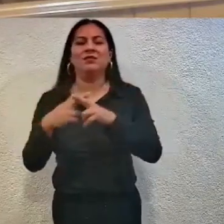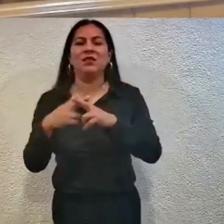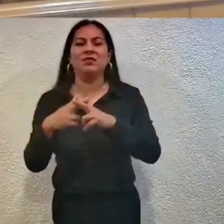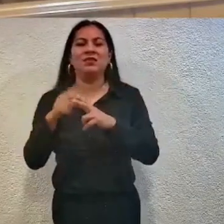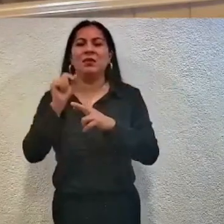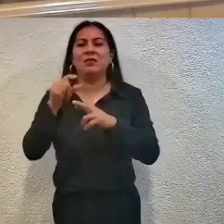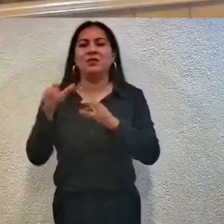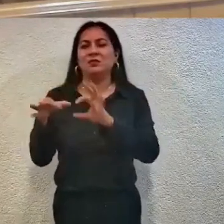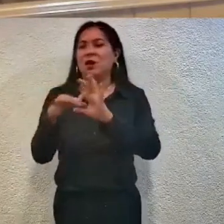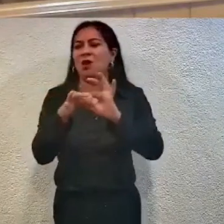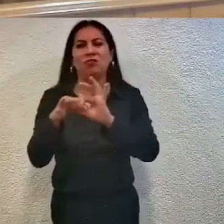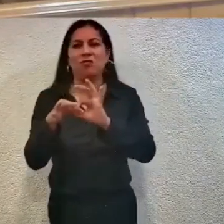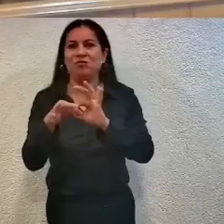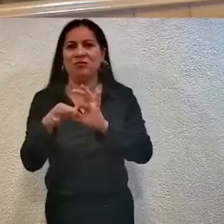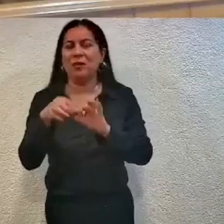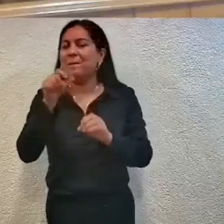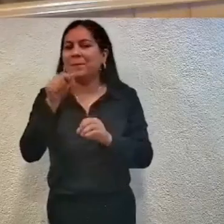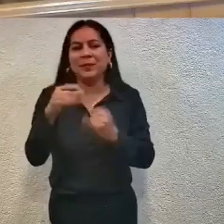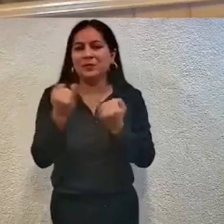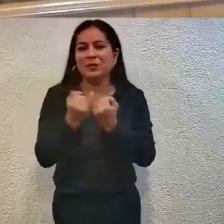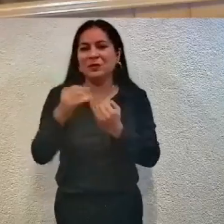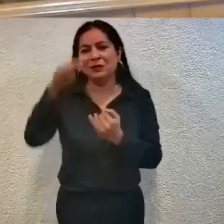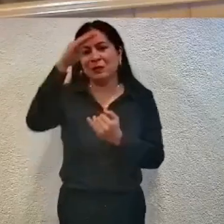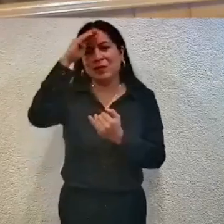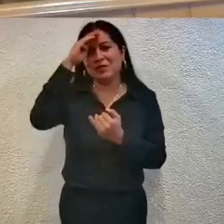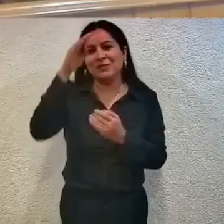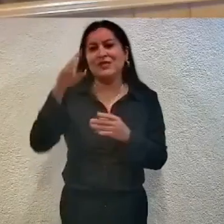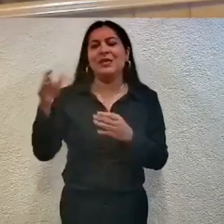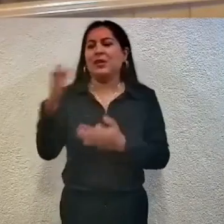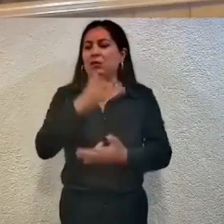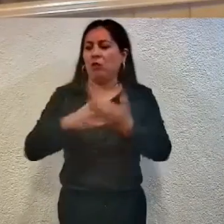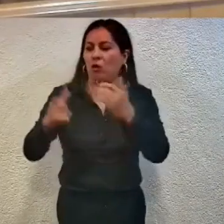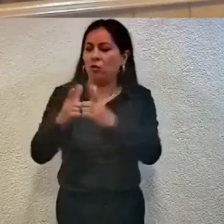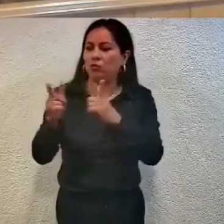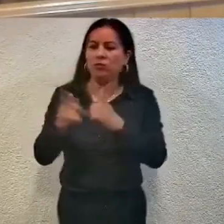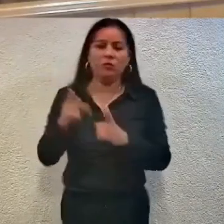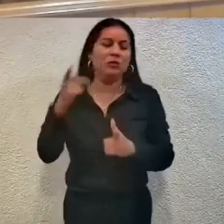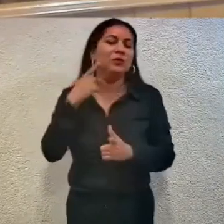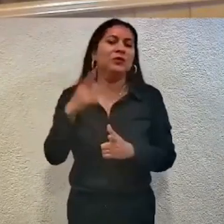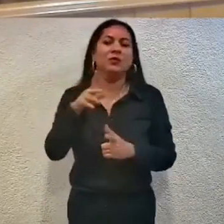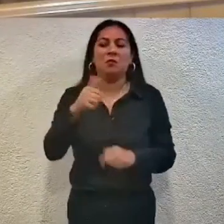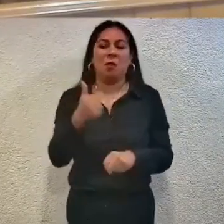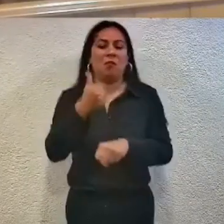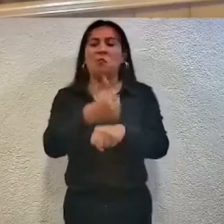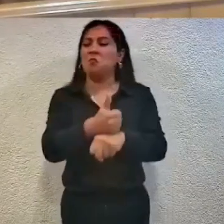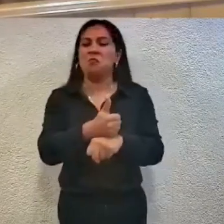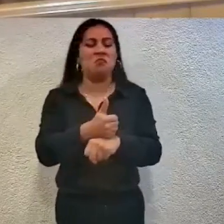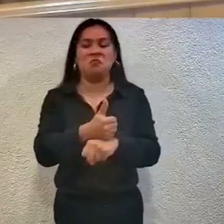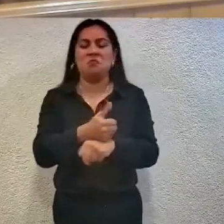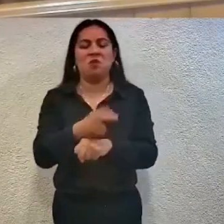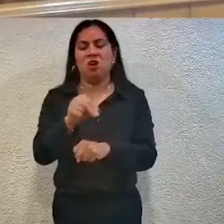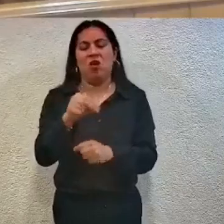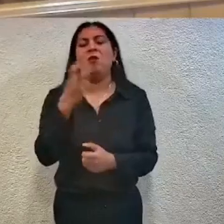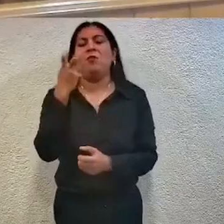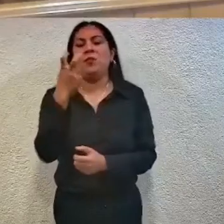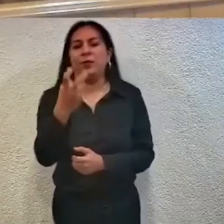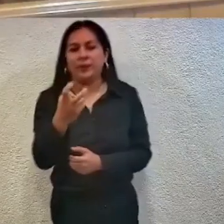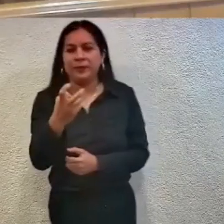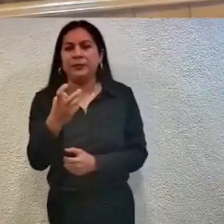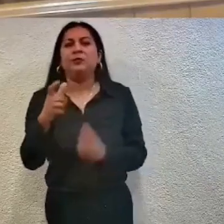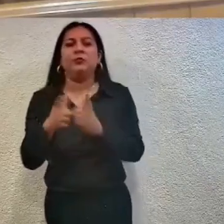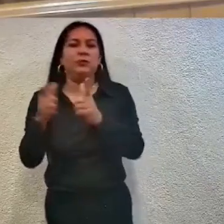Nacional, represente a dicha coalición, ni tampoco puede considerarse que todos los partidos citados lo hubieran